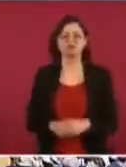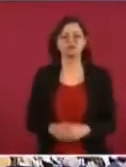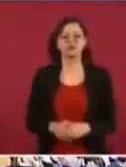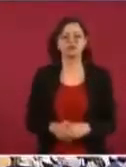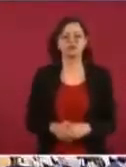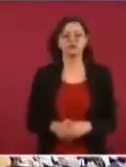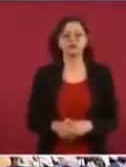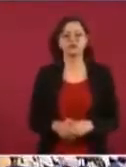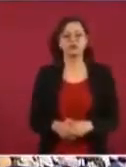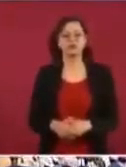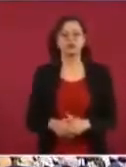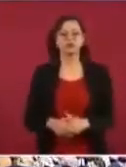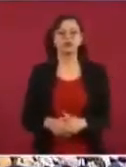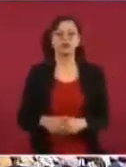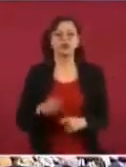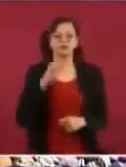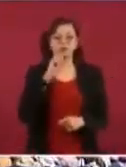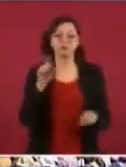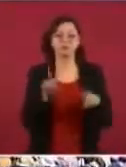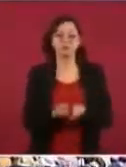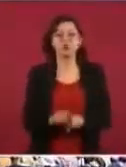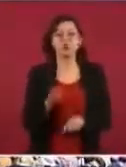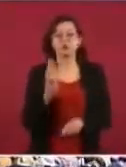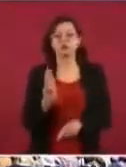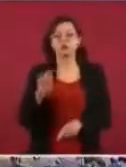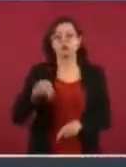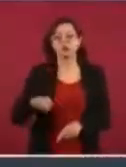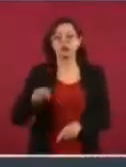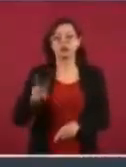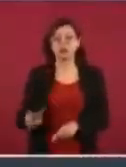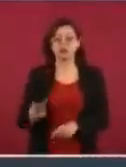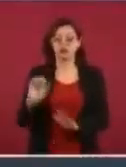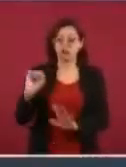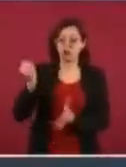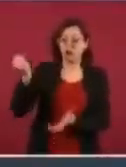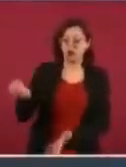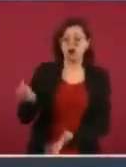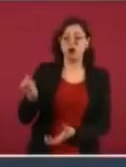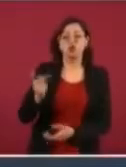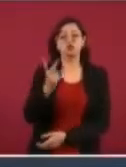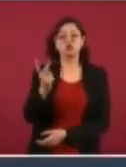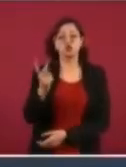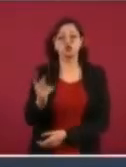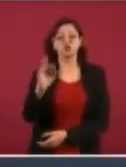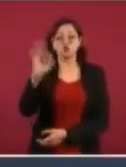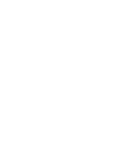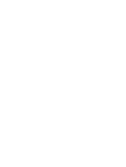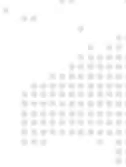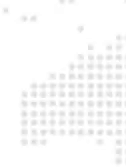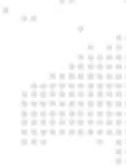Y la bolsa de valores se ha apreciado en 2%.